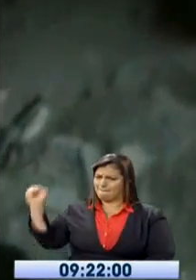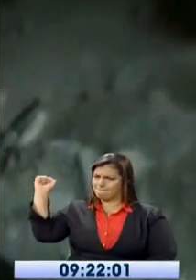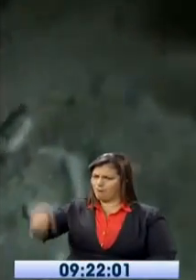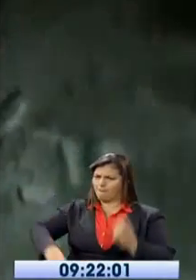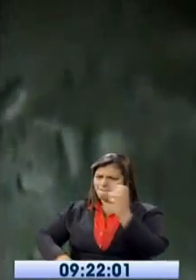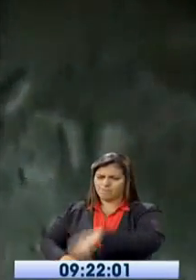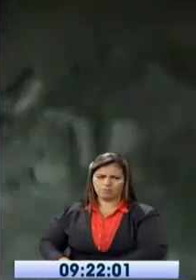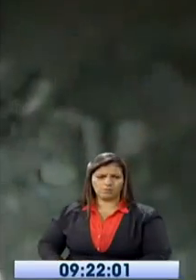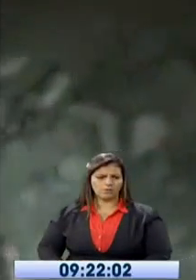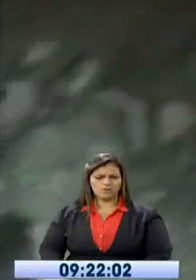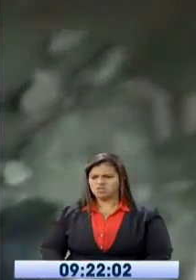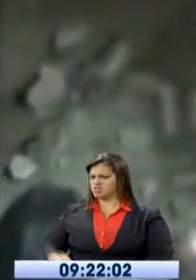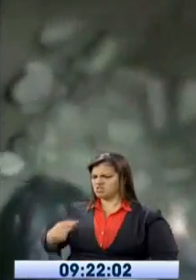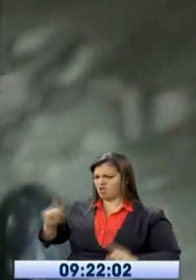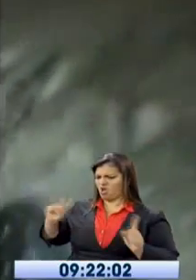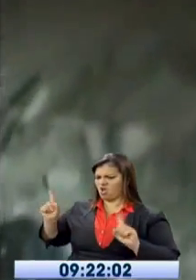mano.